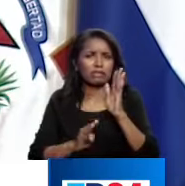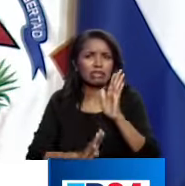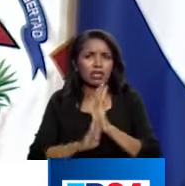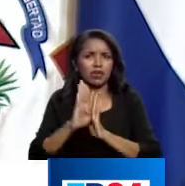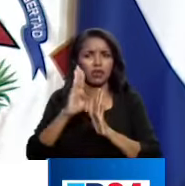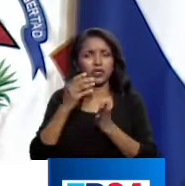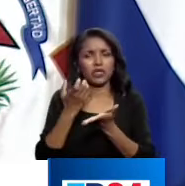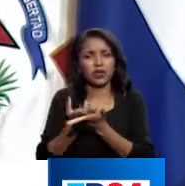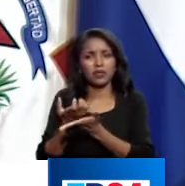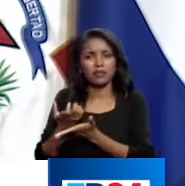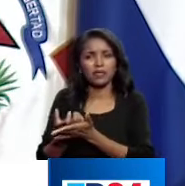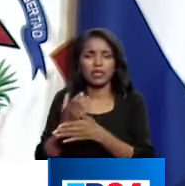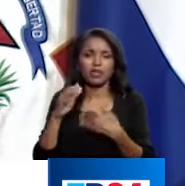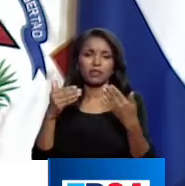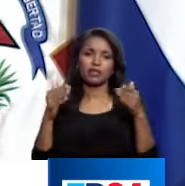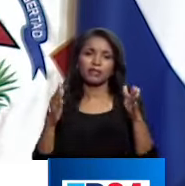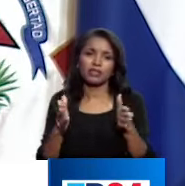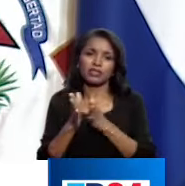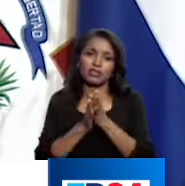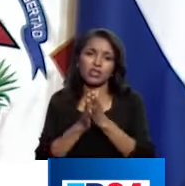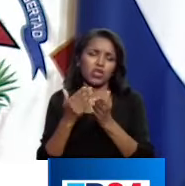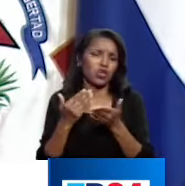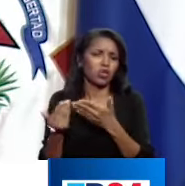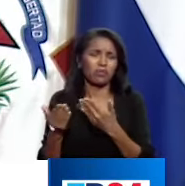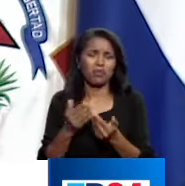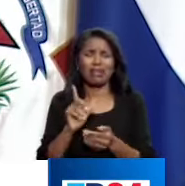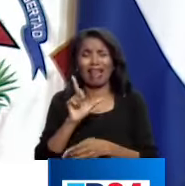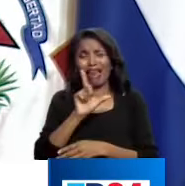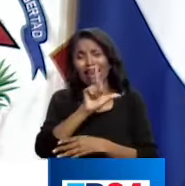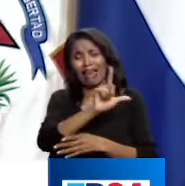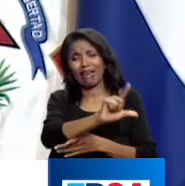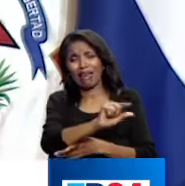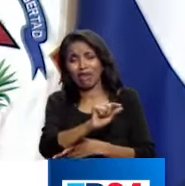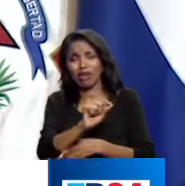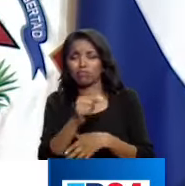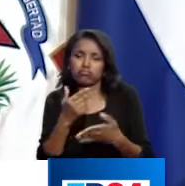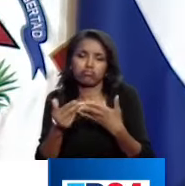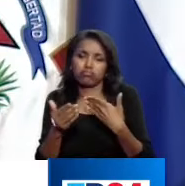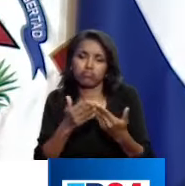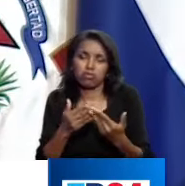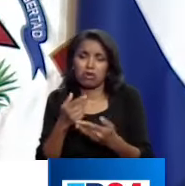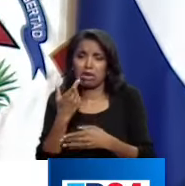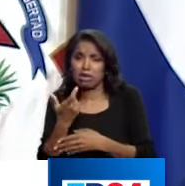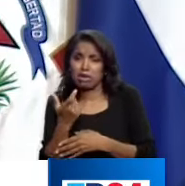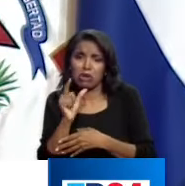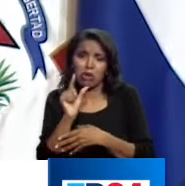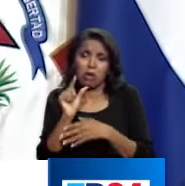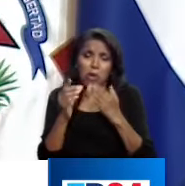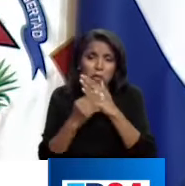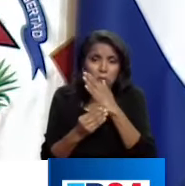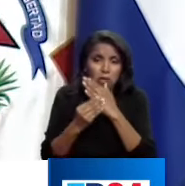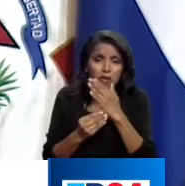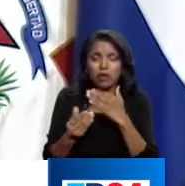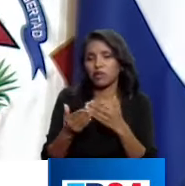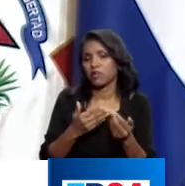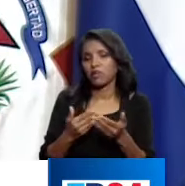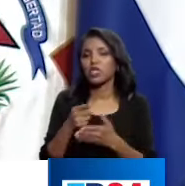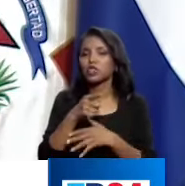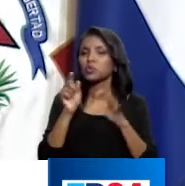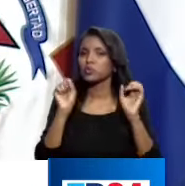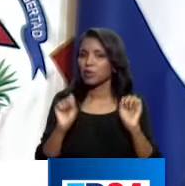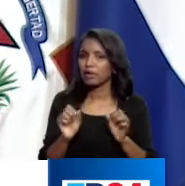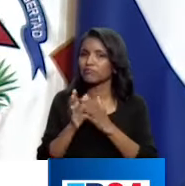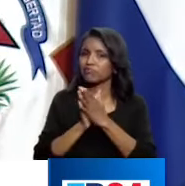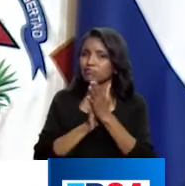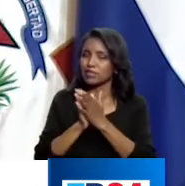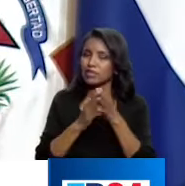le llegue a todos los panameños. No importa dónde estés, no importa de qué clase social sea, pero te va a llegar. Y te va a llegar